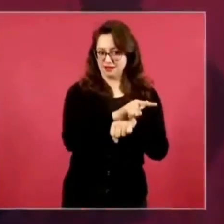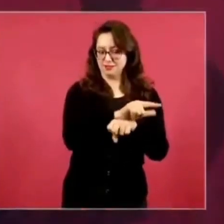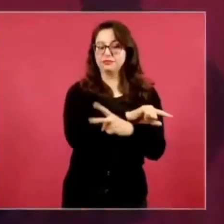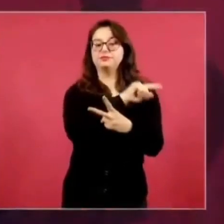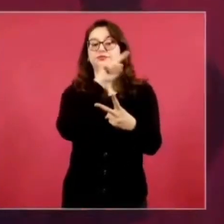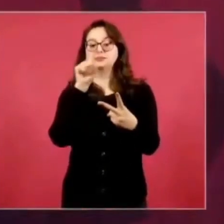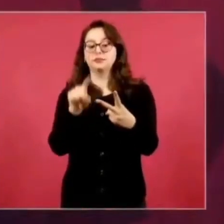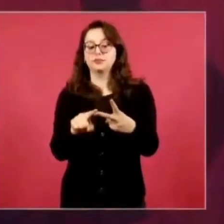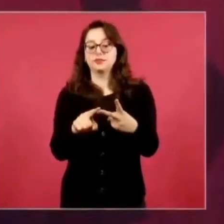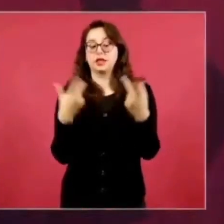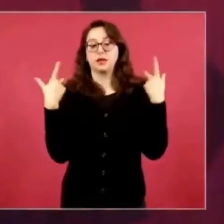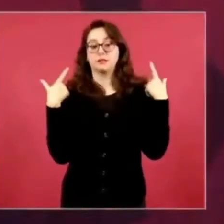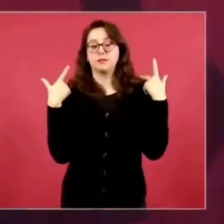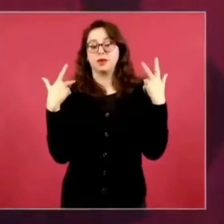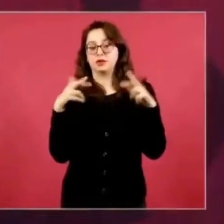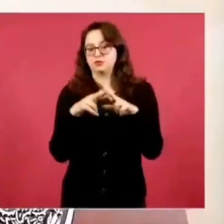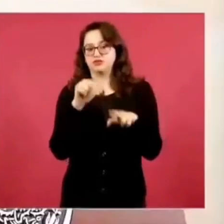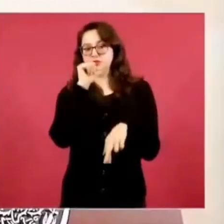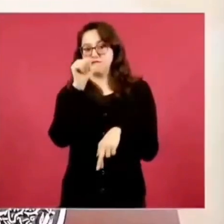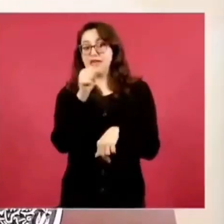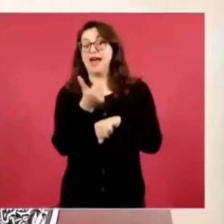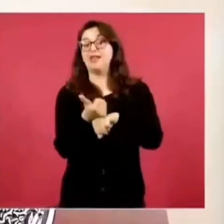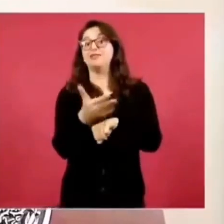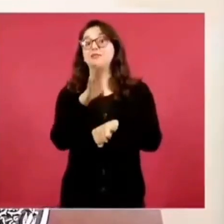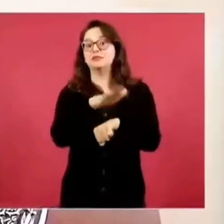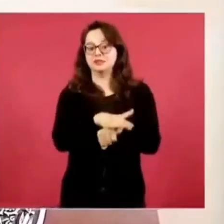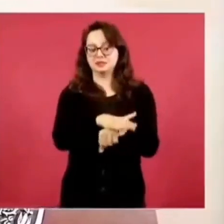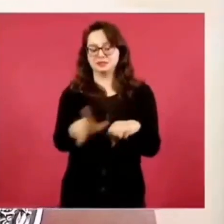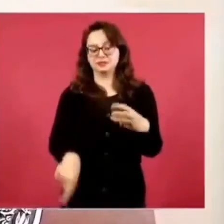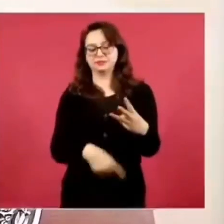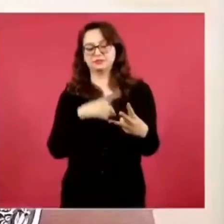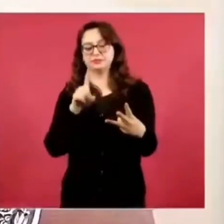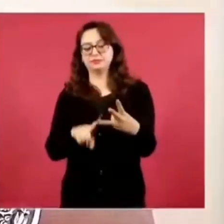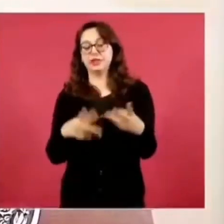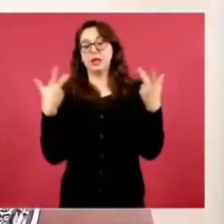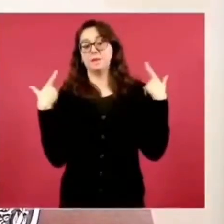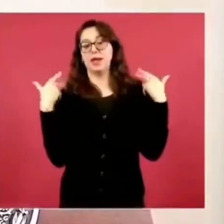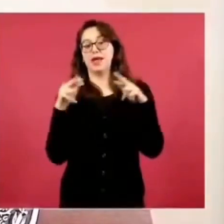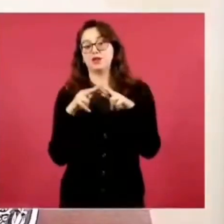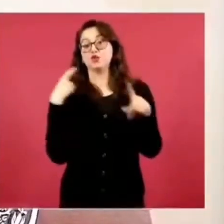para que no es fácil